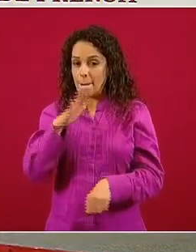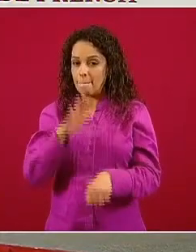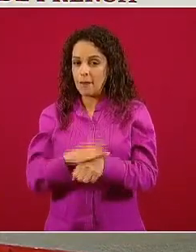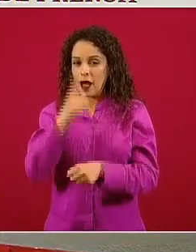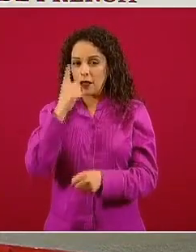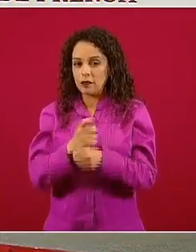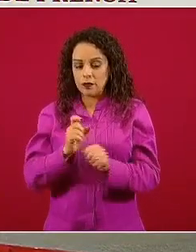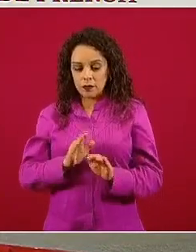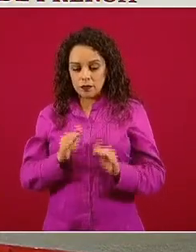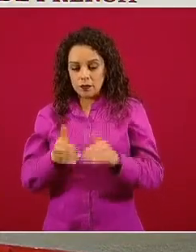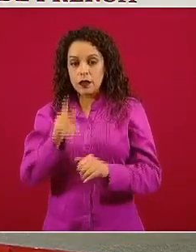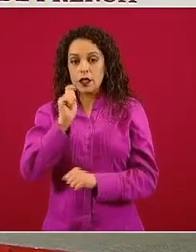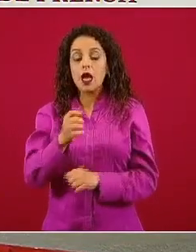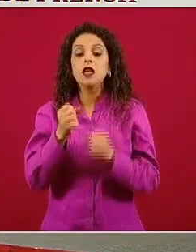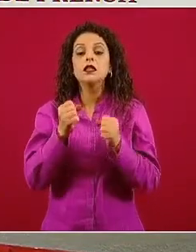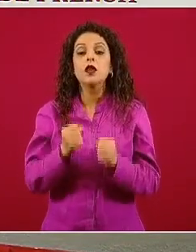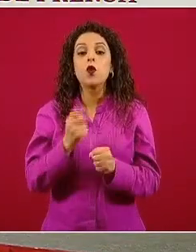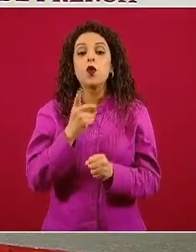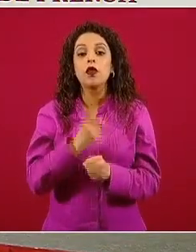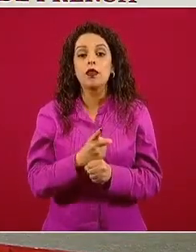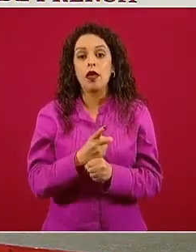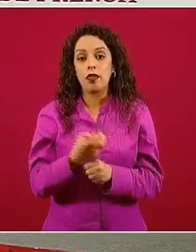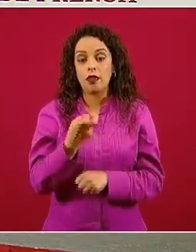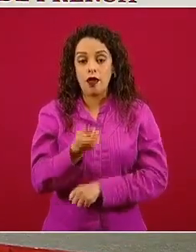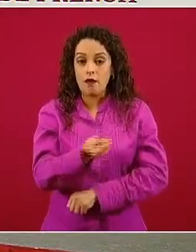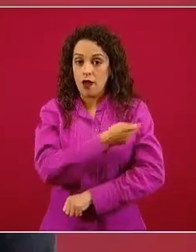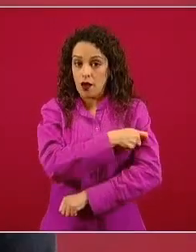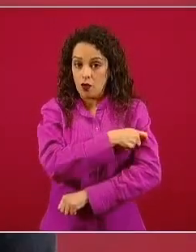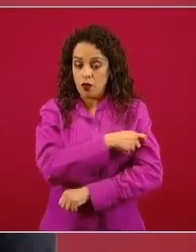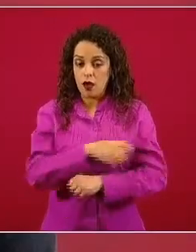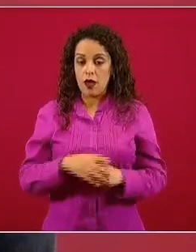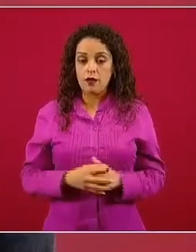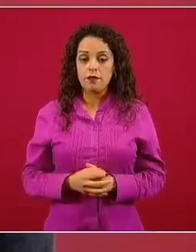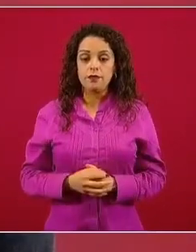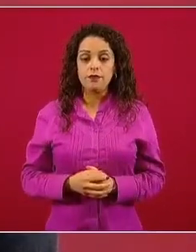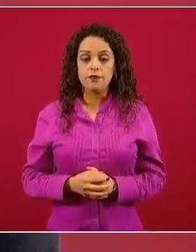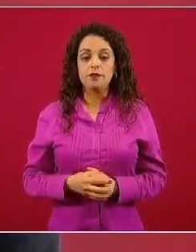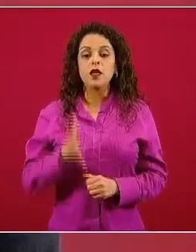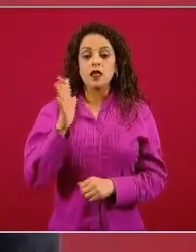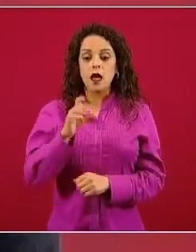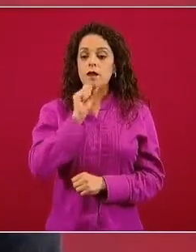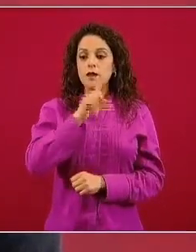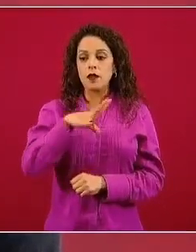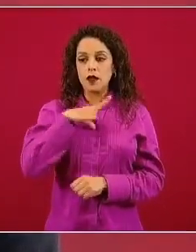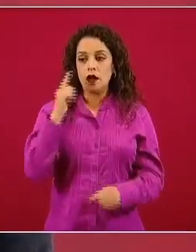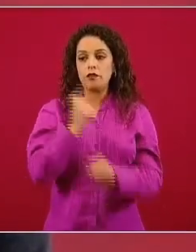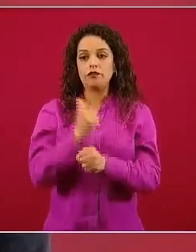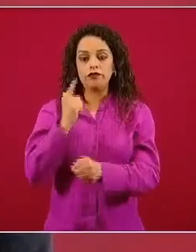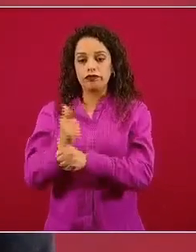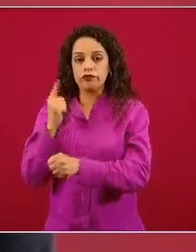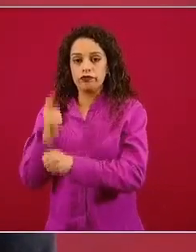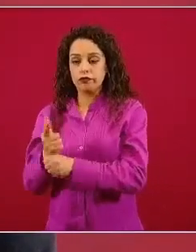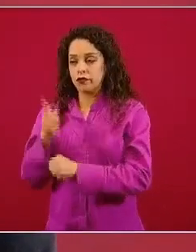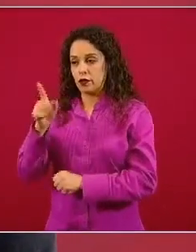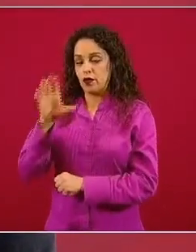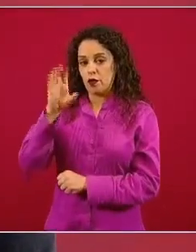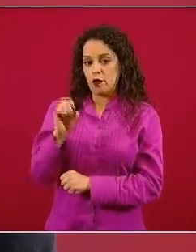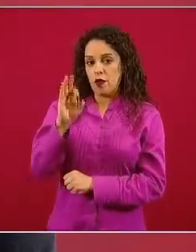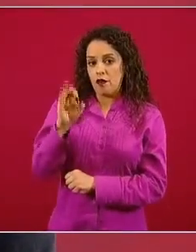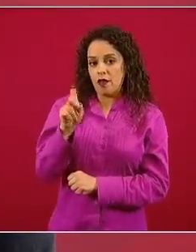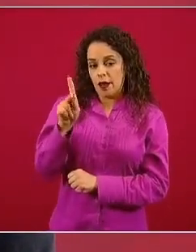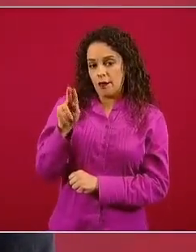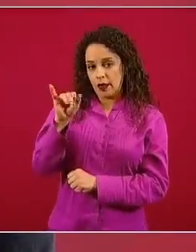la seguridad, inocuidad de la vacuna, que ya los tiene también identificados COFEPRIS y que de seguro